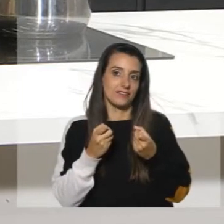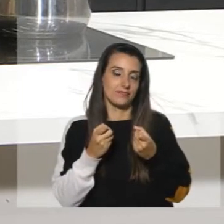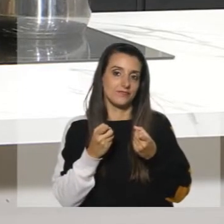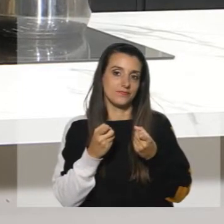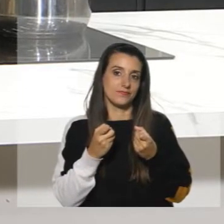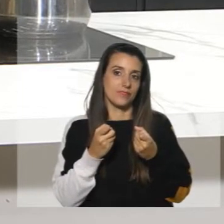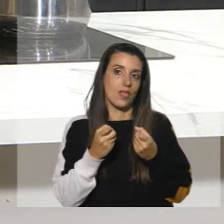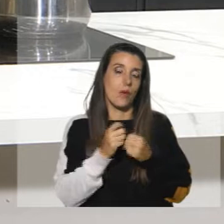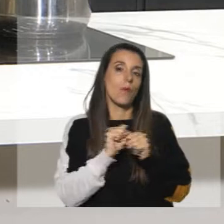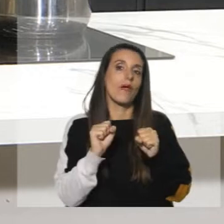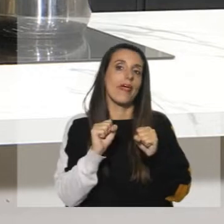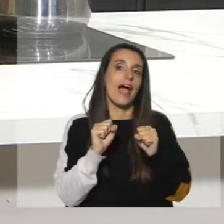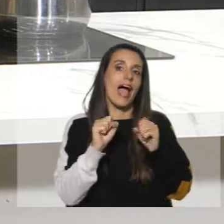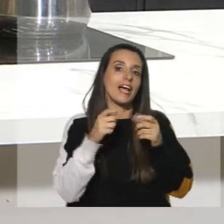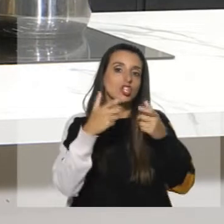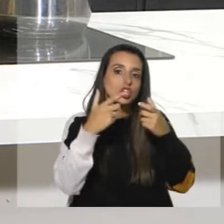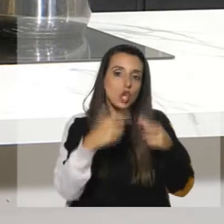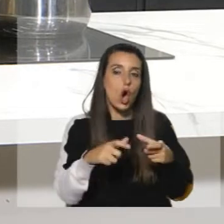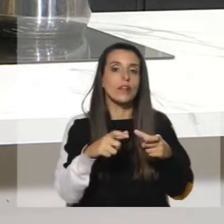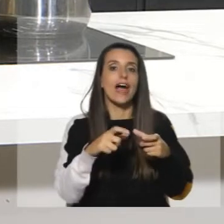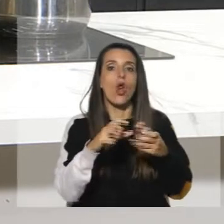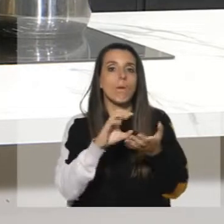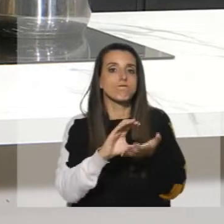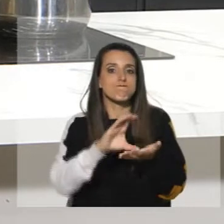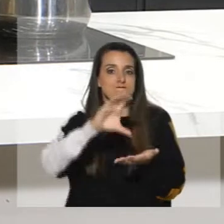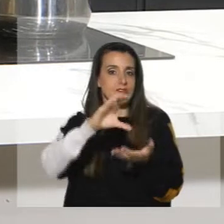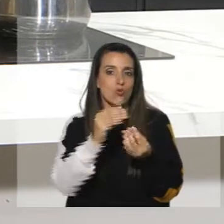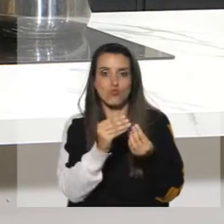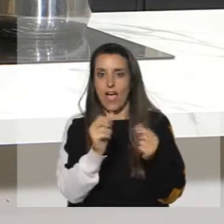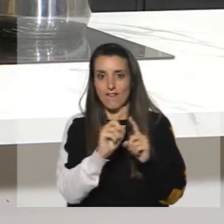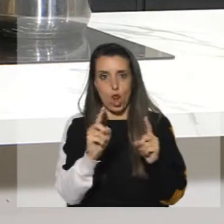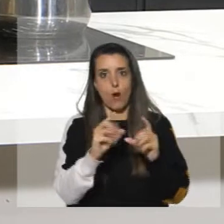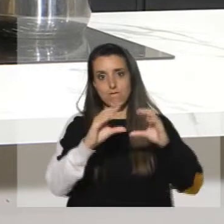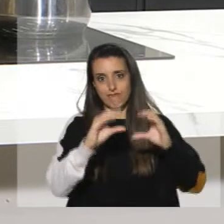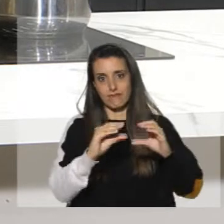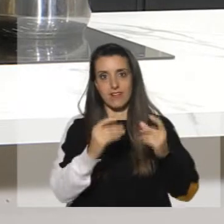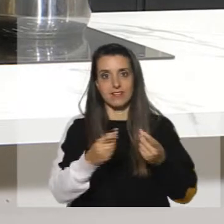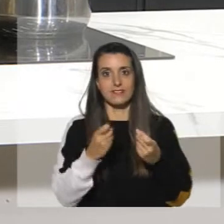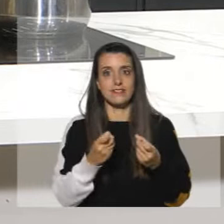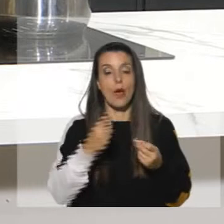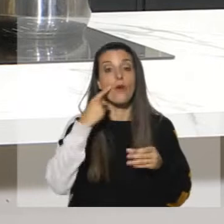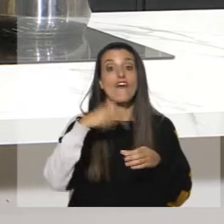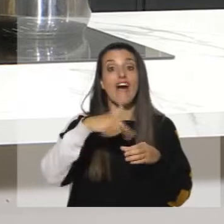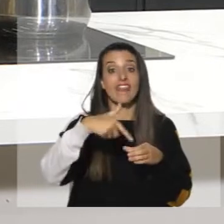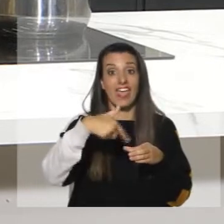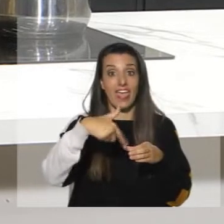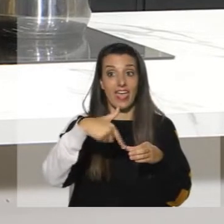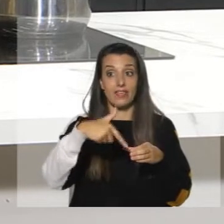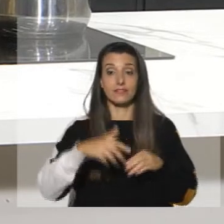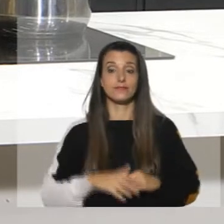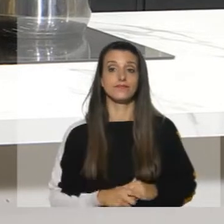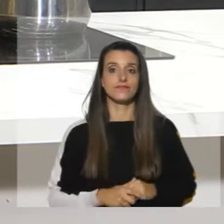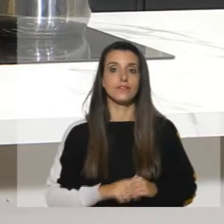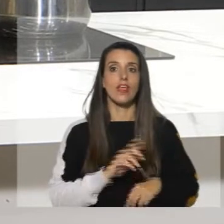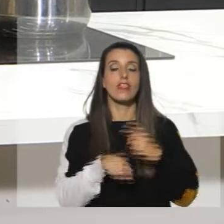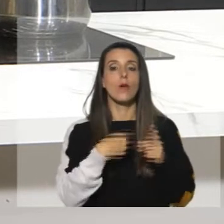que sea una masa no tan aireada y suavecita. Que sea compactita. ¿Ah? Bueno, batimos así la manteca y